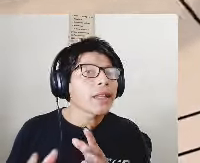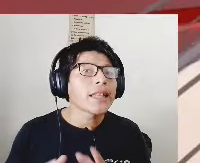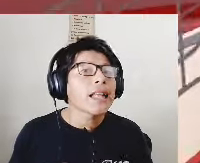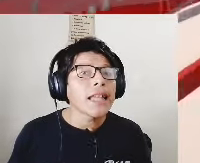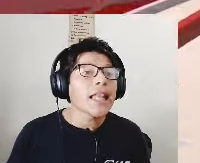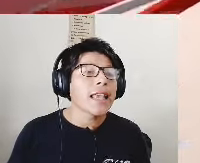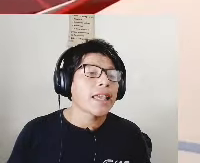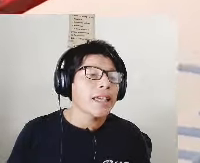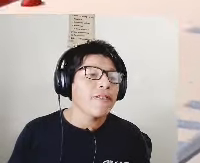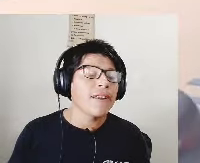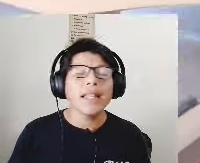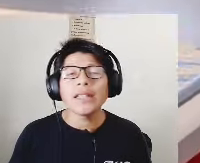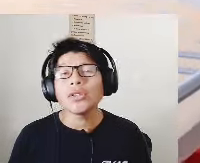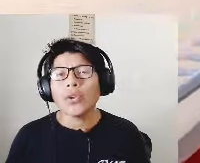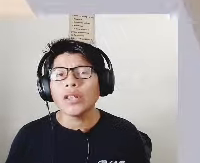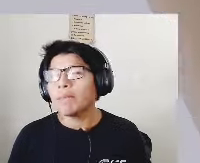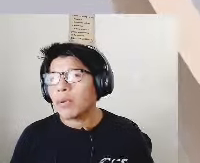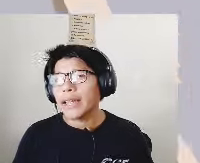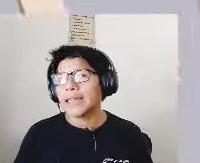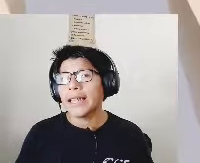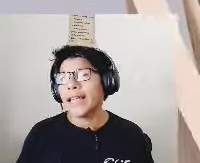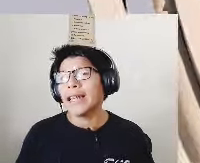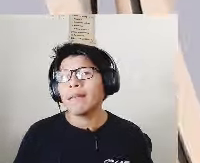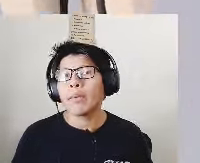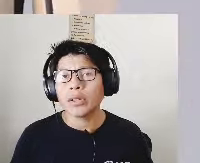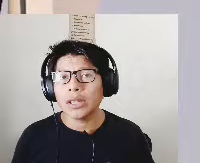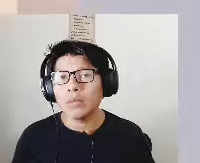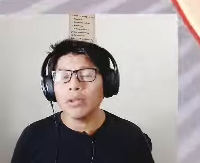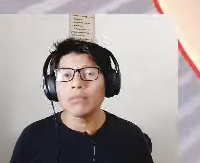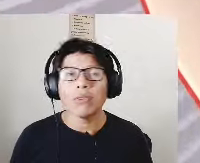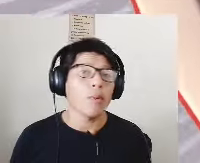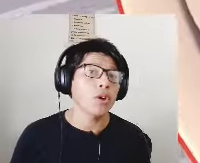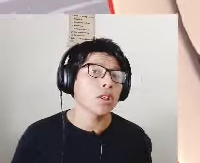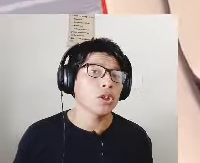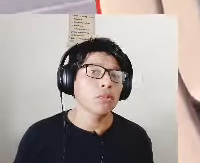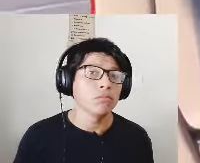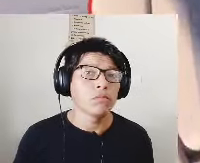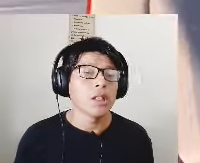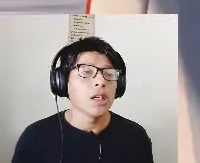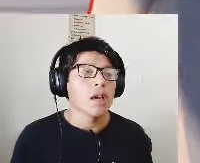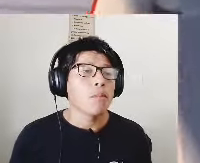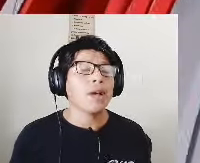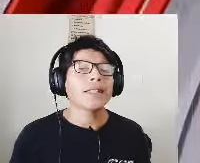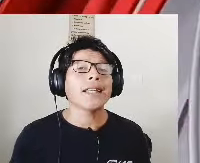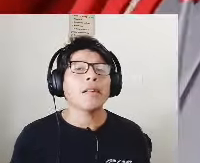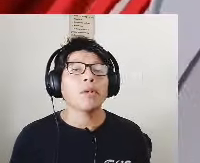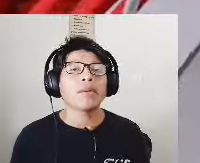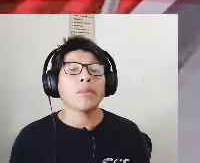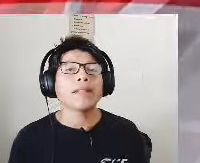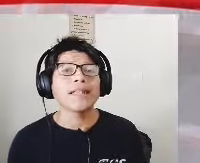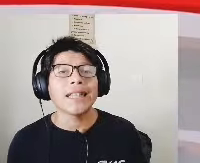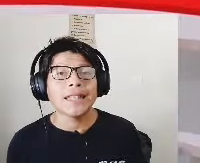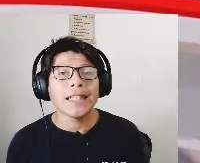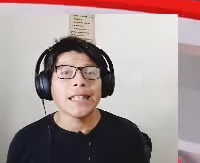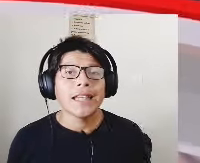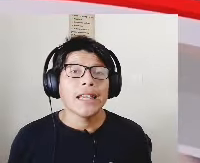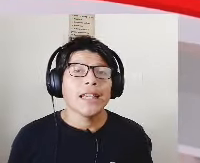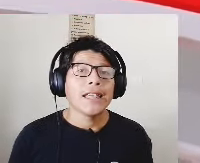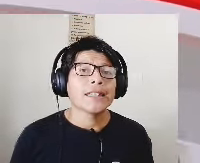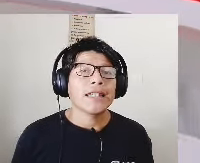mucho a entender de que Fernández Noroña podría ser el próximo, o mejor dicho, puede ser el próximo